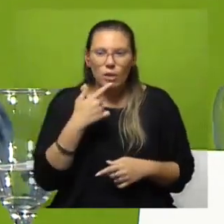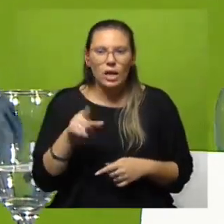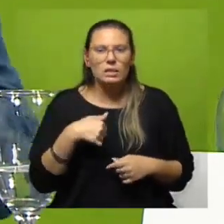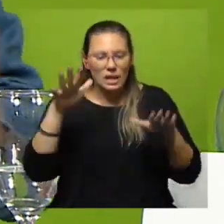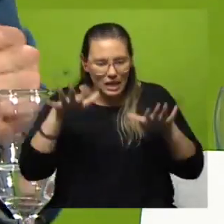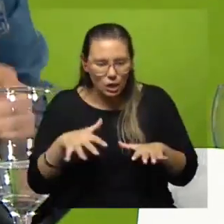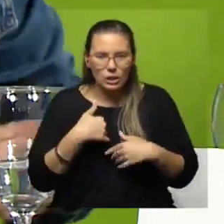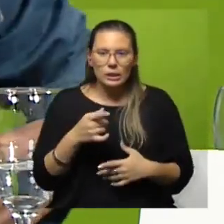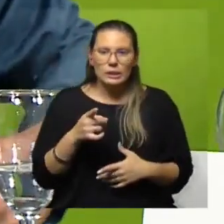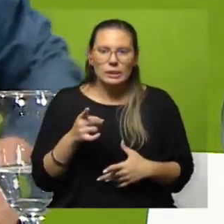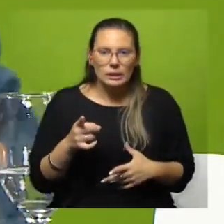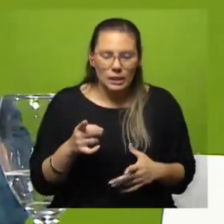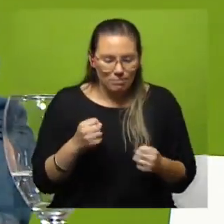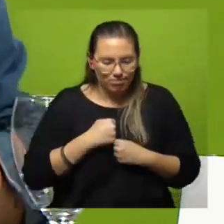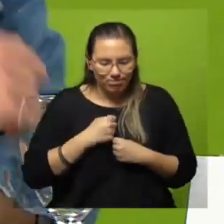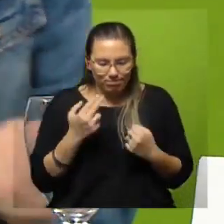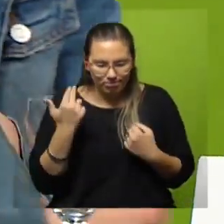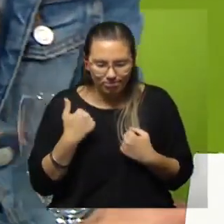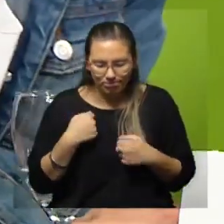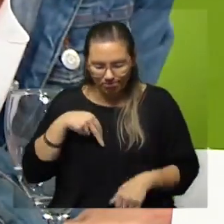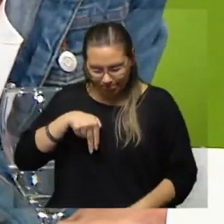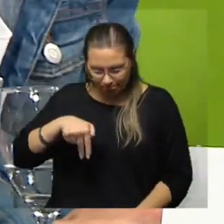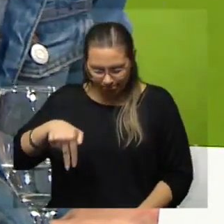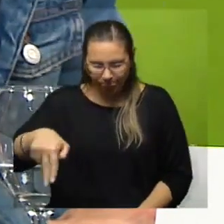ídolo. Y no me animaba, y seguía de largo.